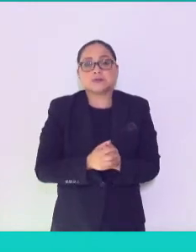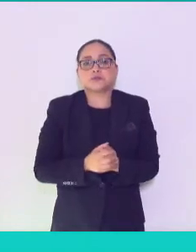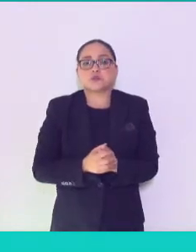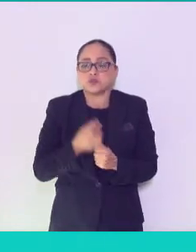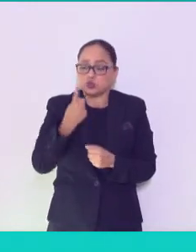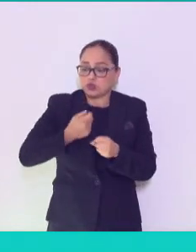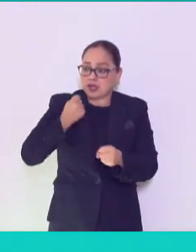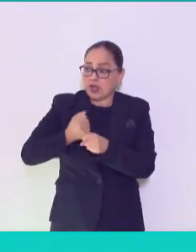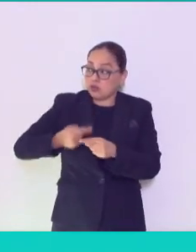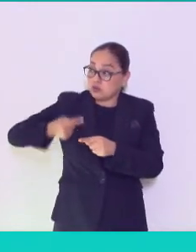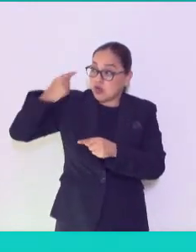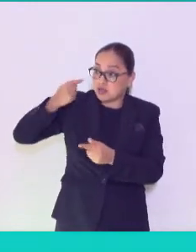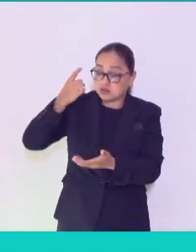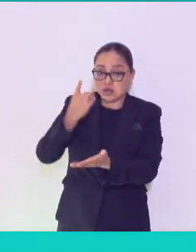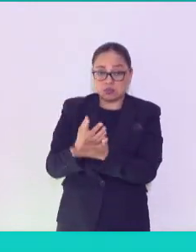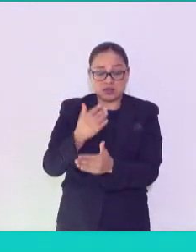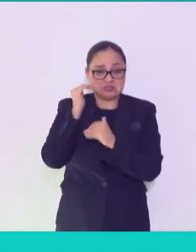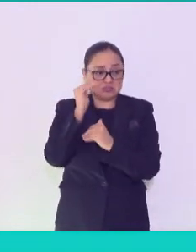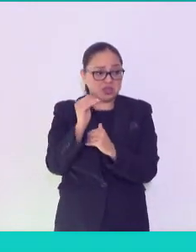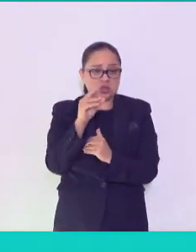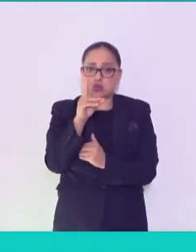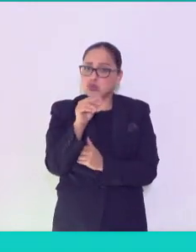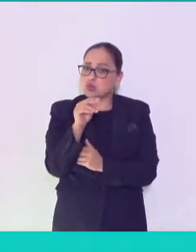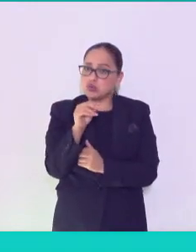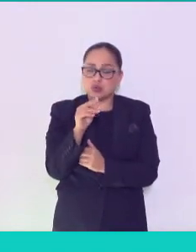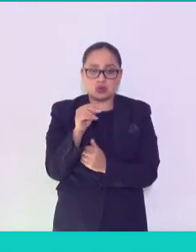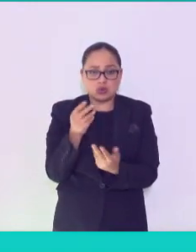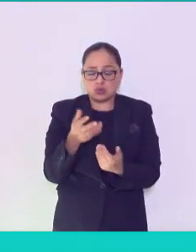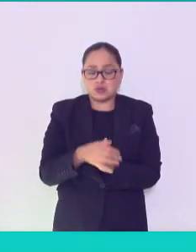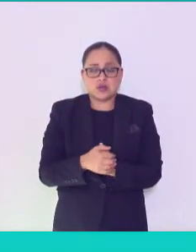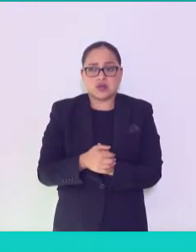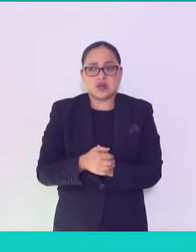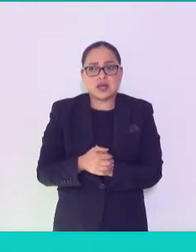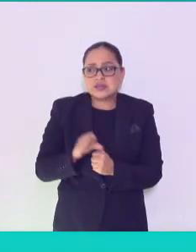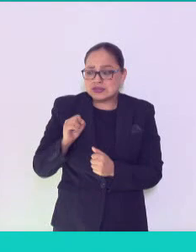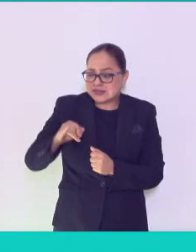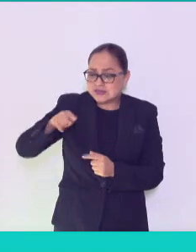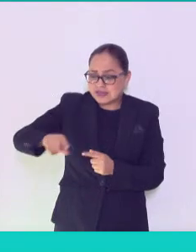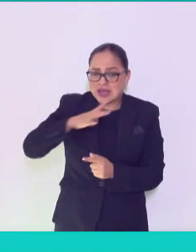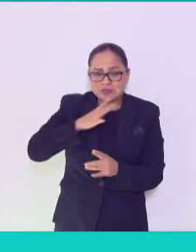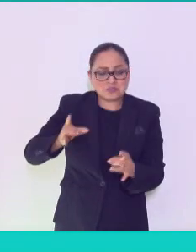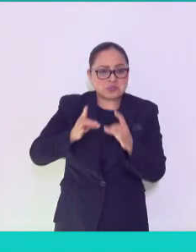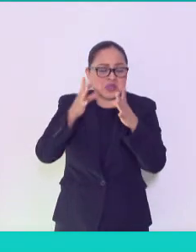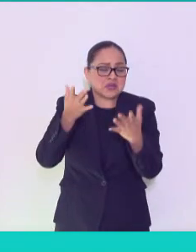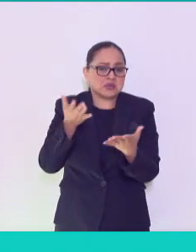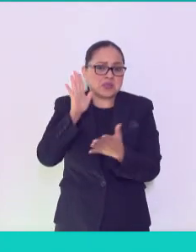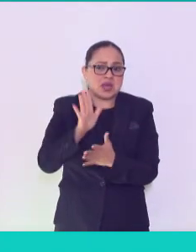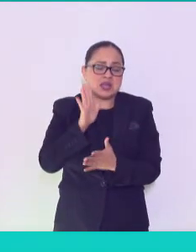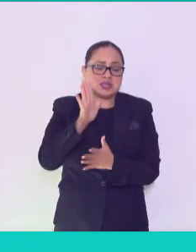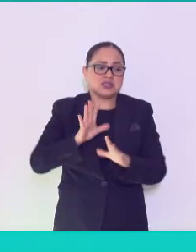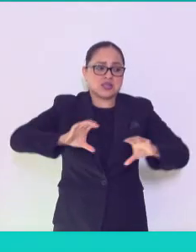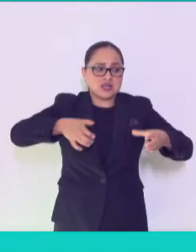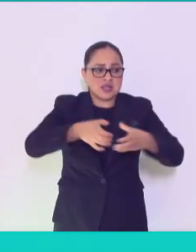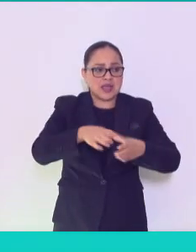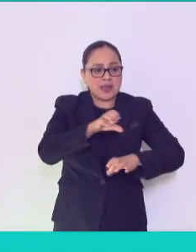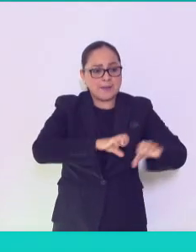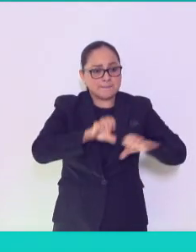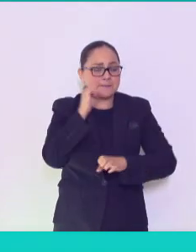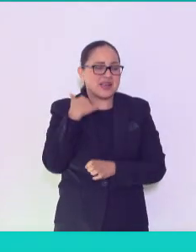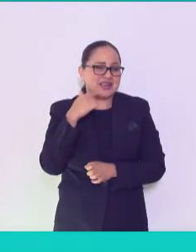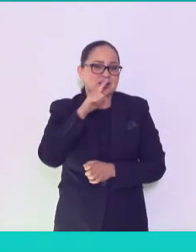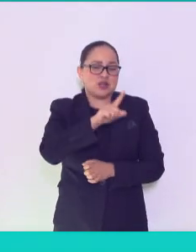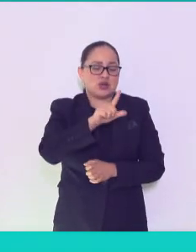porque porque está también hecho vamos a decir excepcional la luz y fuerza de xcel